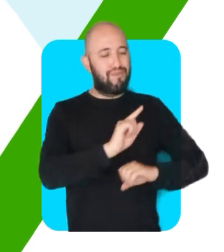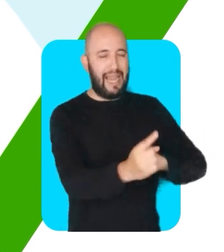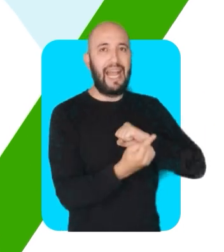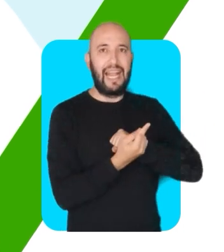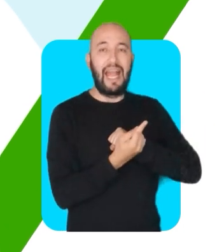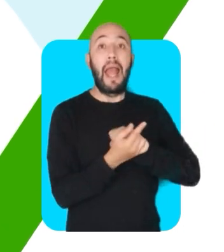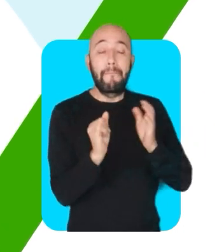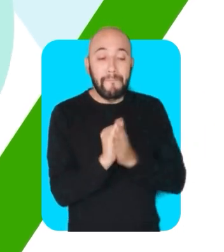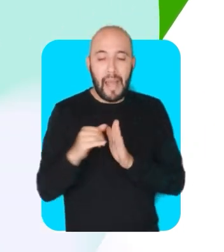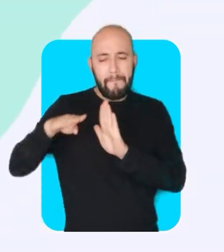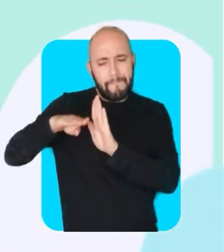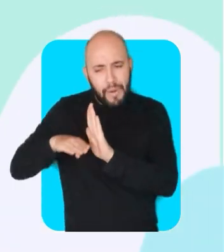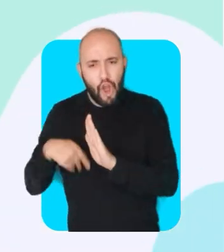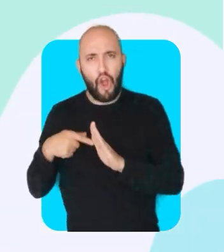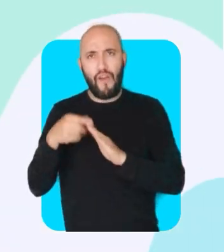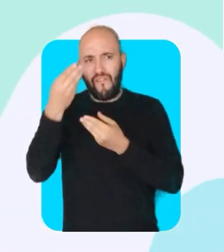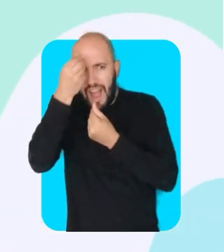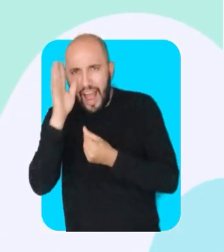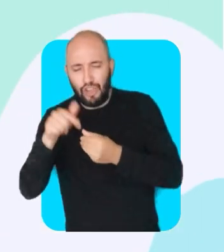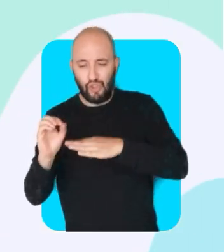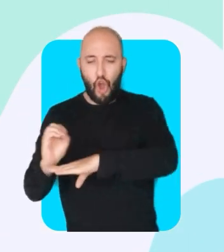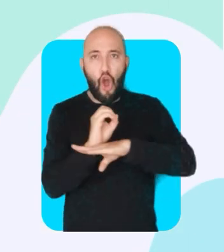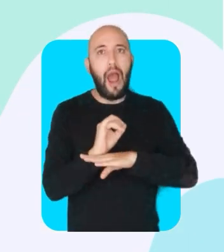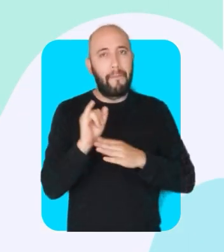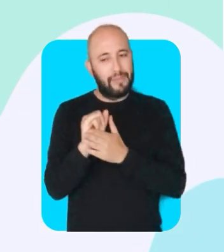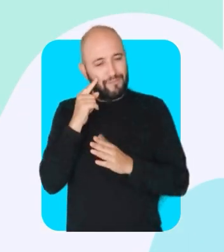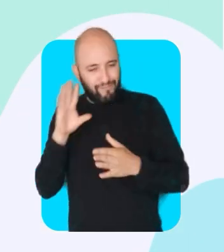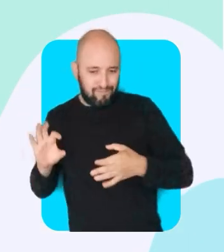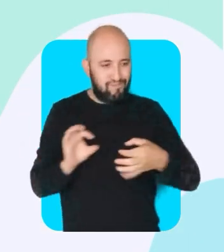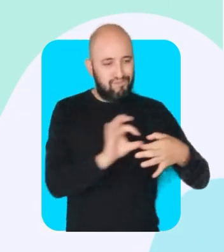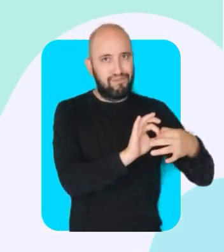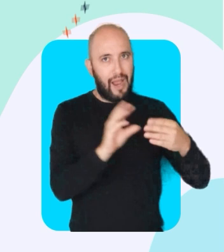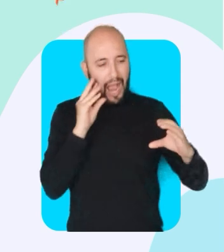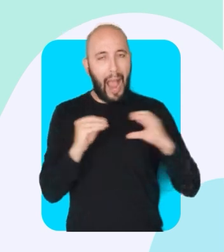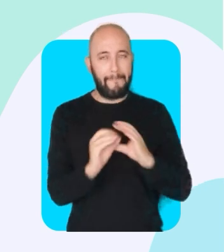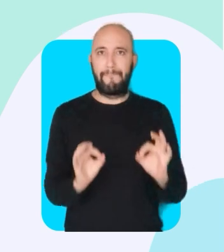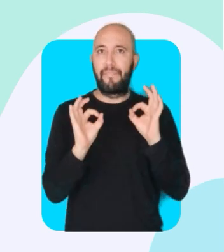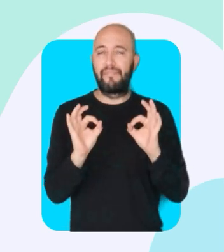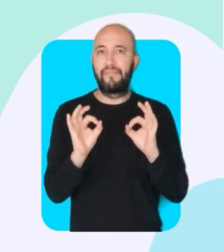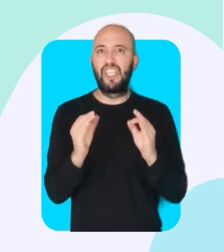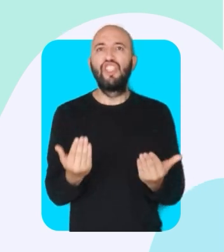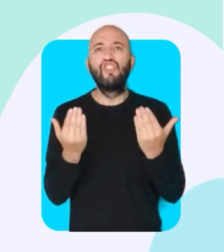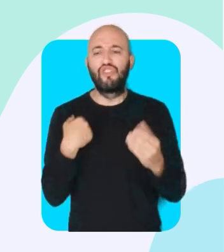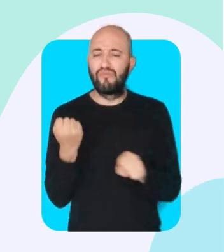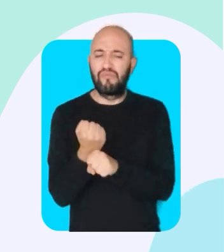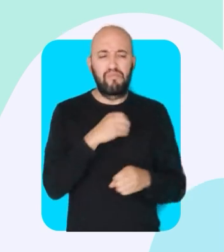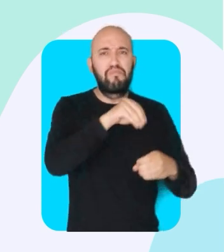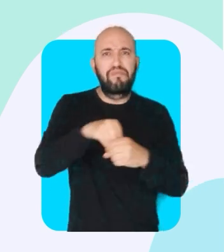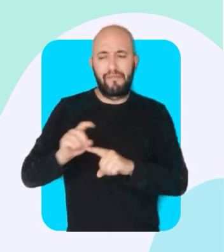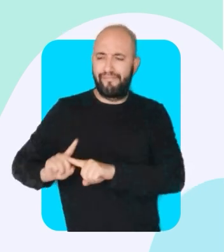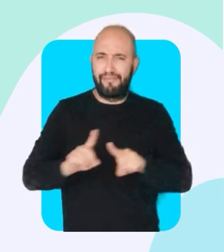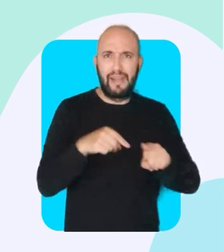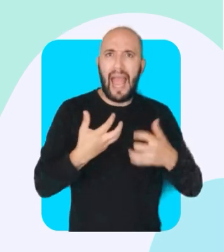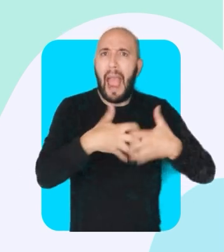valores organizacionales, por lo que podrás desempeñarte en diversos sectores empresariales que exigen una